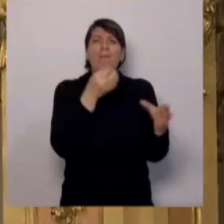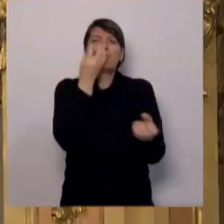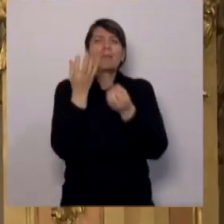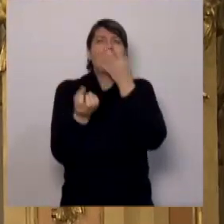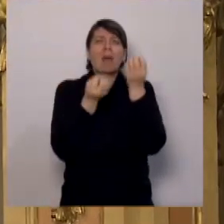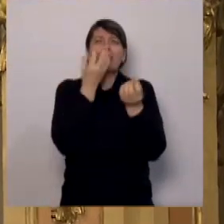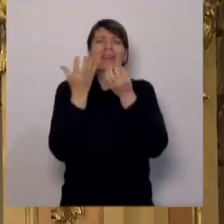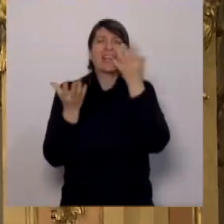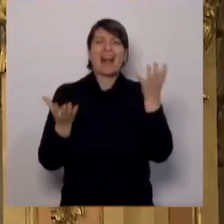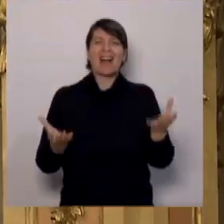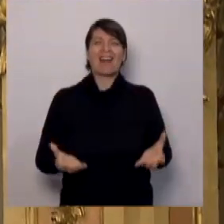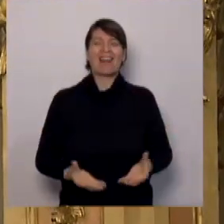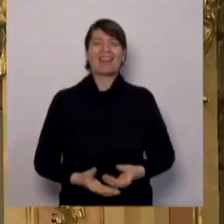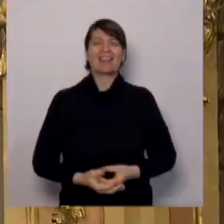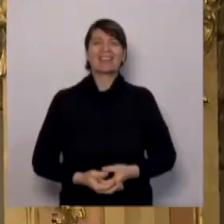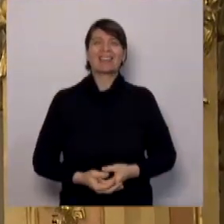primavera.